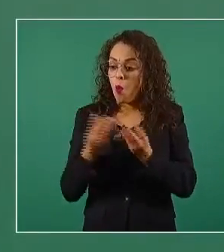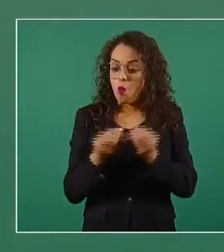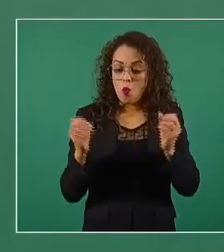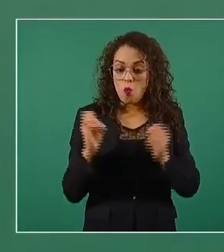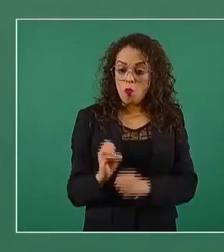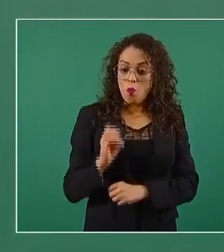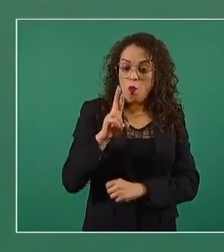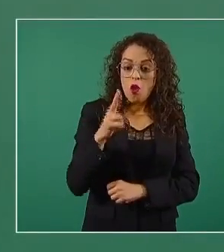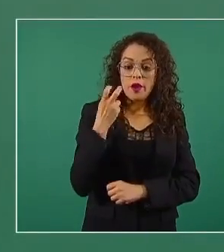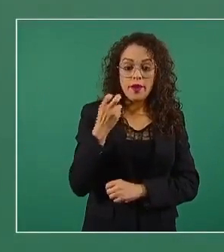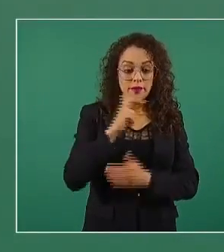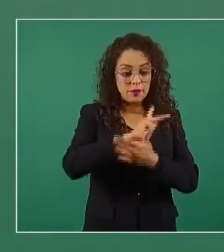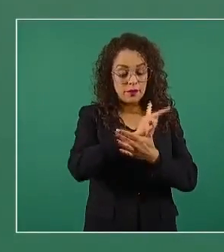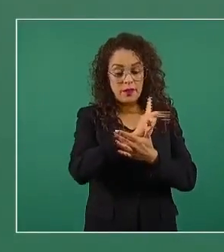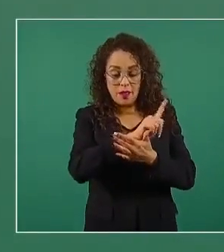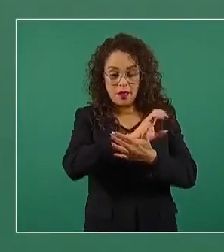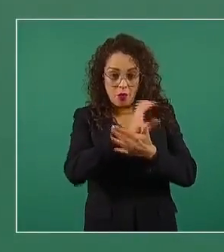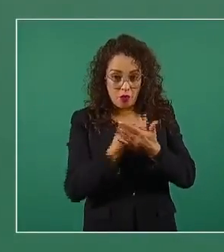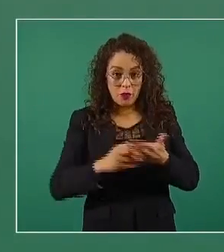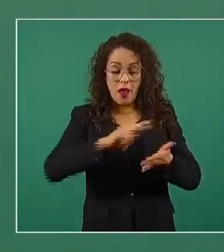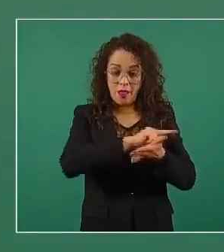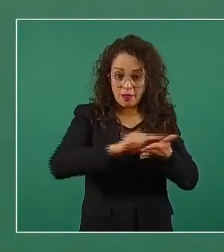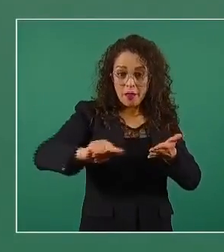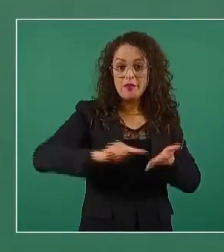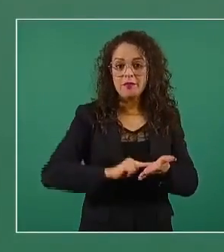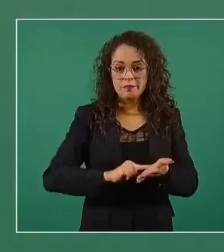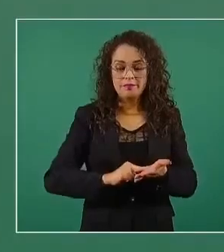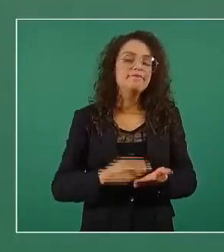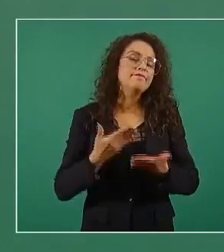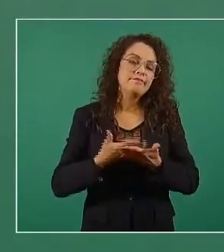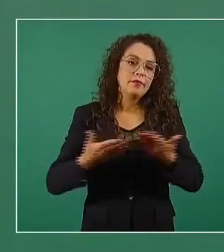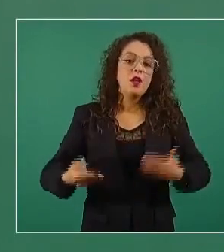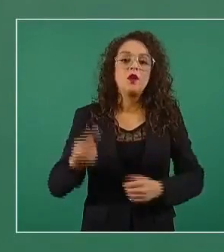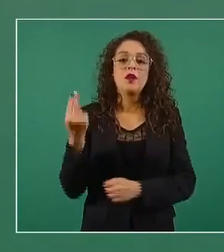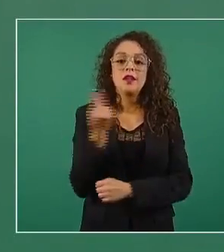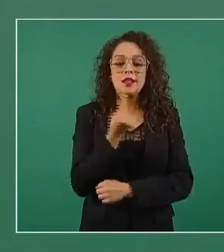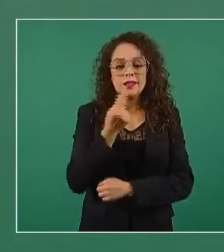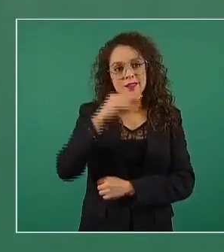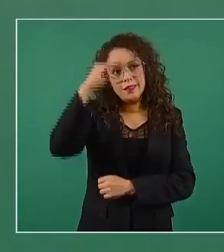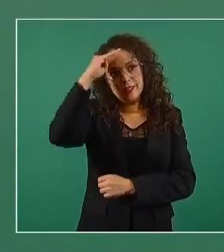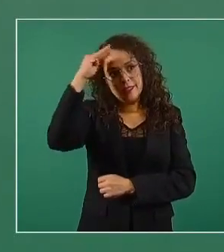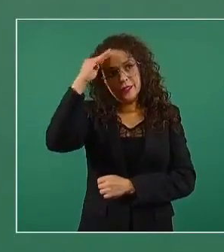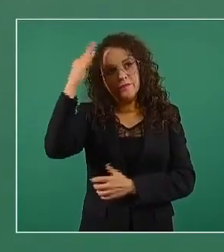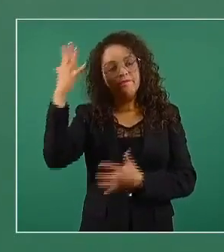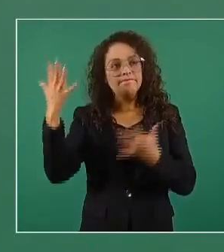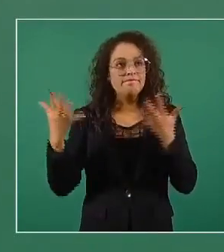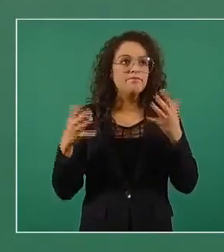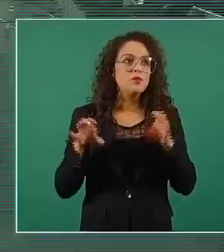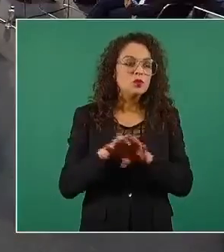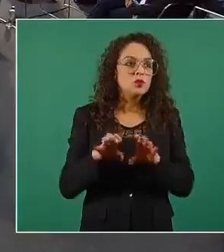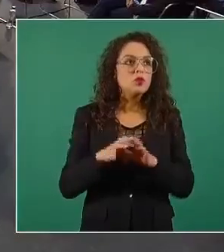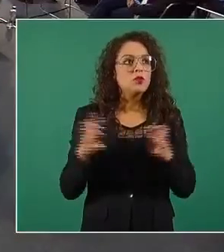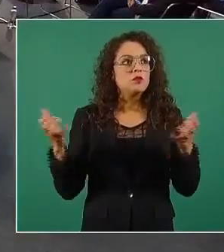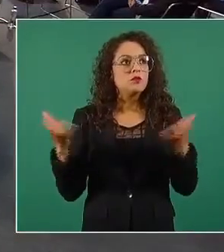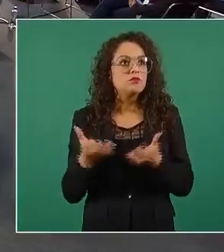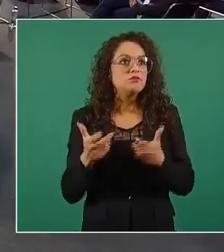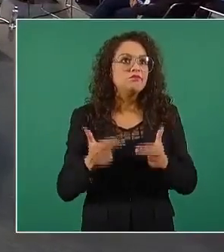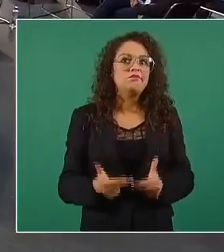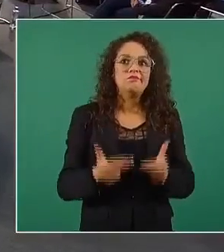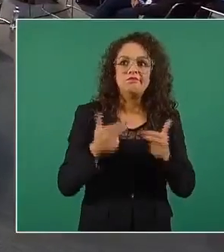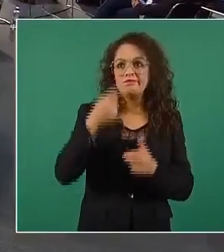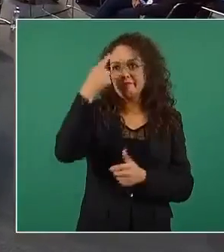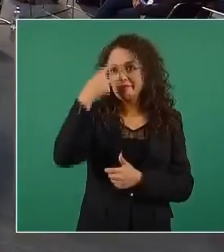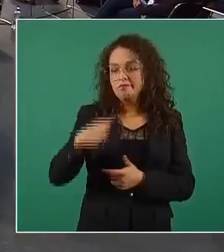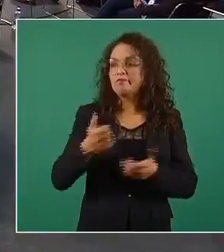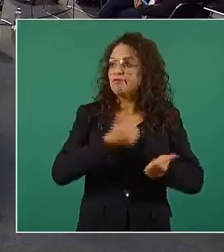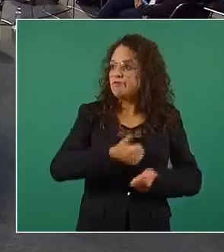contratos y tenemos que buscar la forma de comercializarlo. Entonces, por